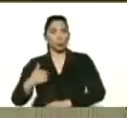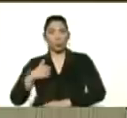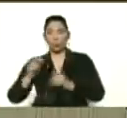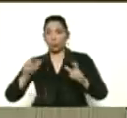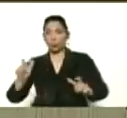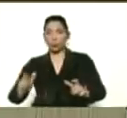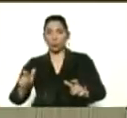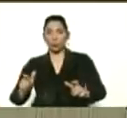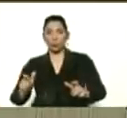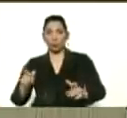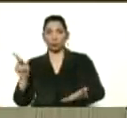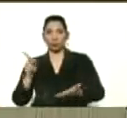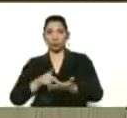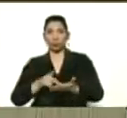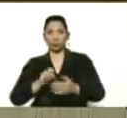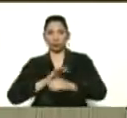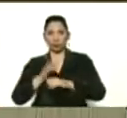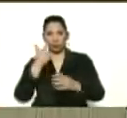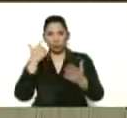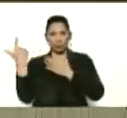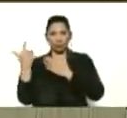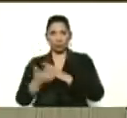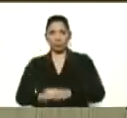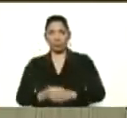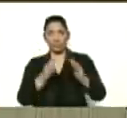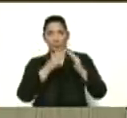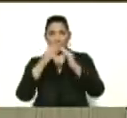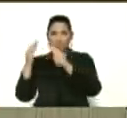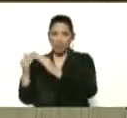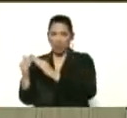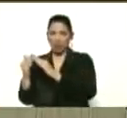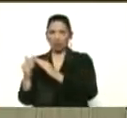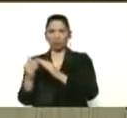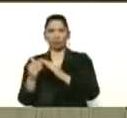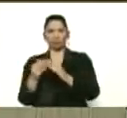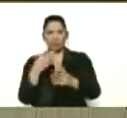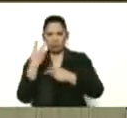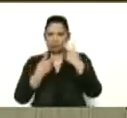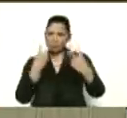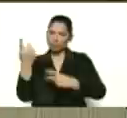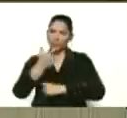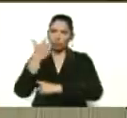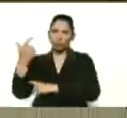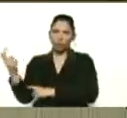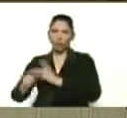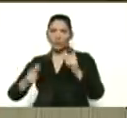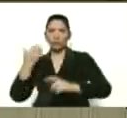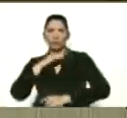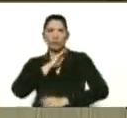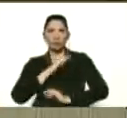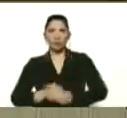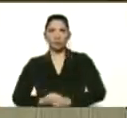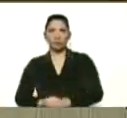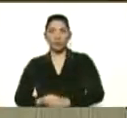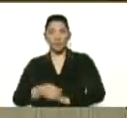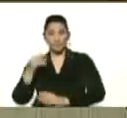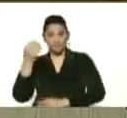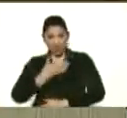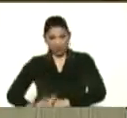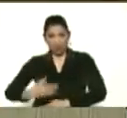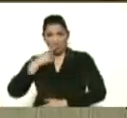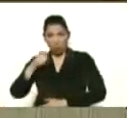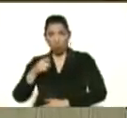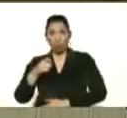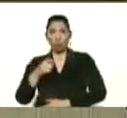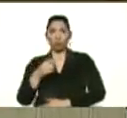que se presente con COVID-19. Vamos casa por casa, pesquisando, buscando a los pacientes. El presidente Maduro mencionaba un